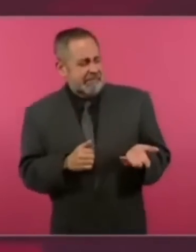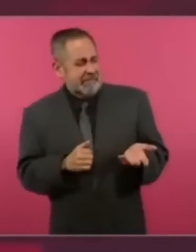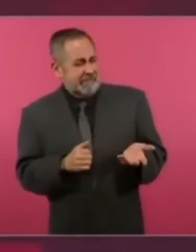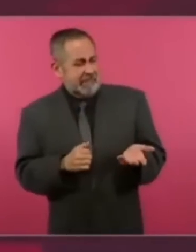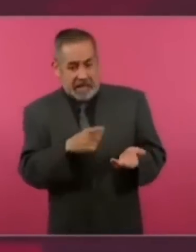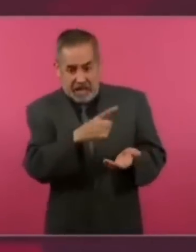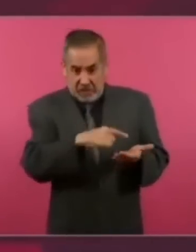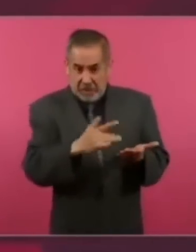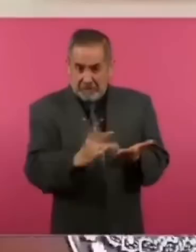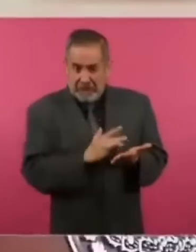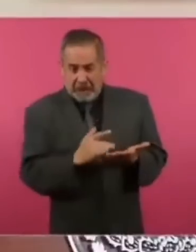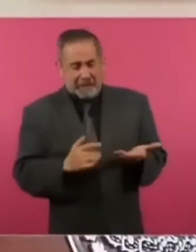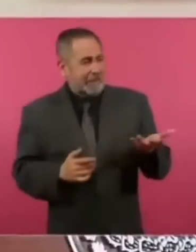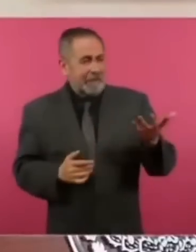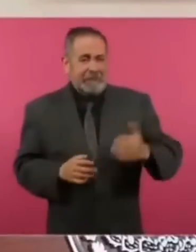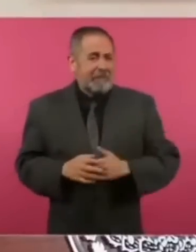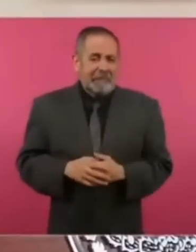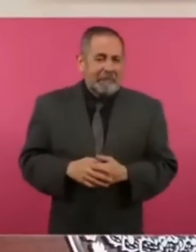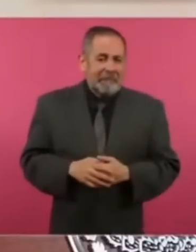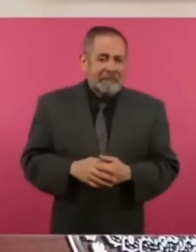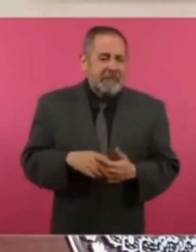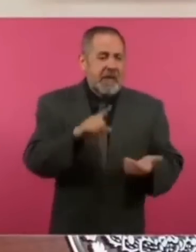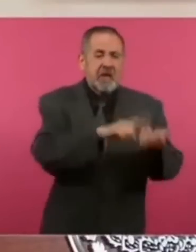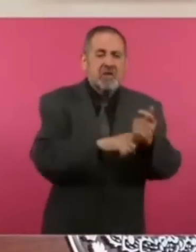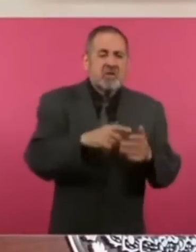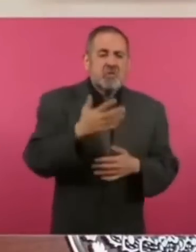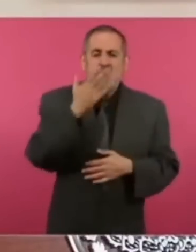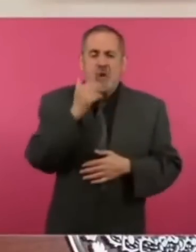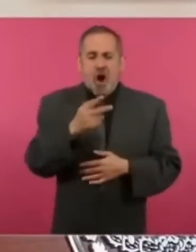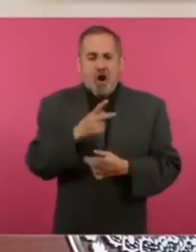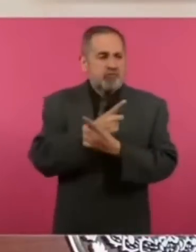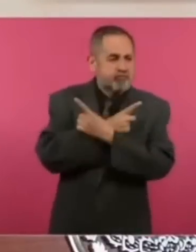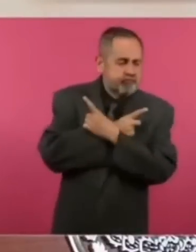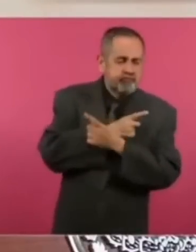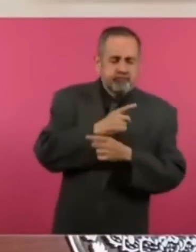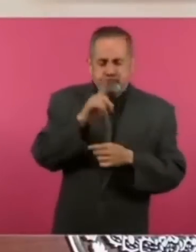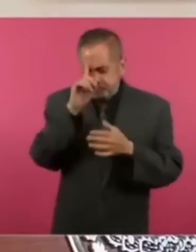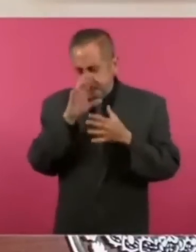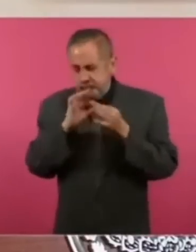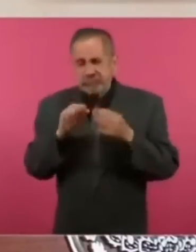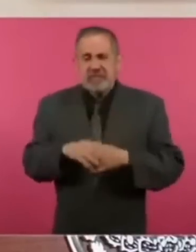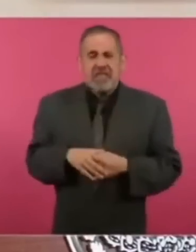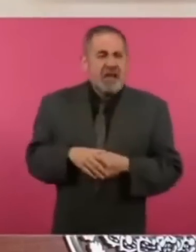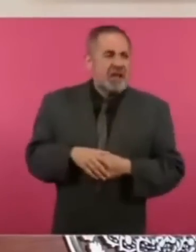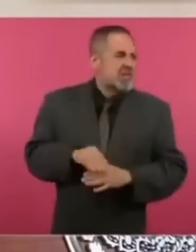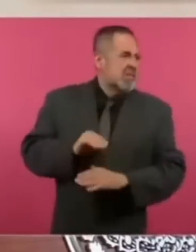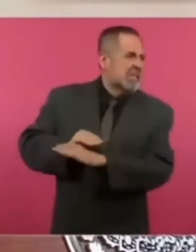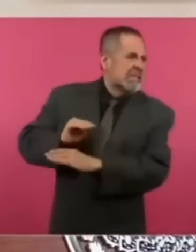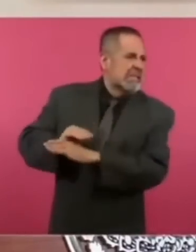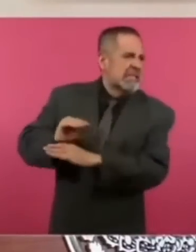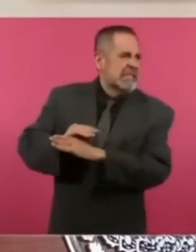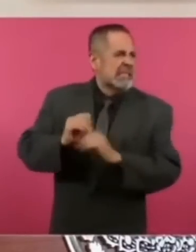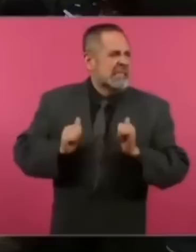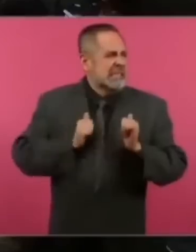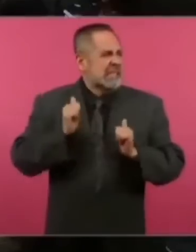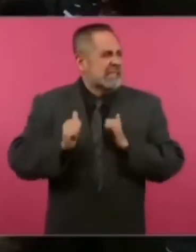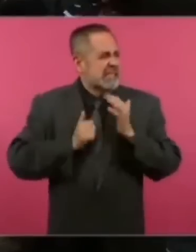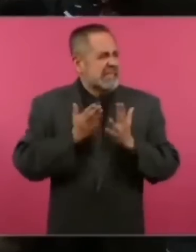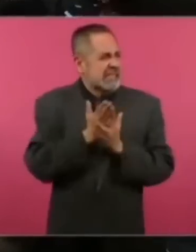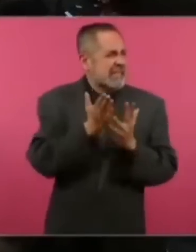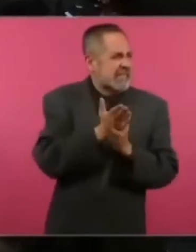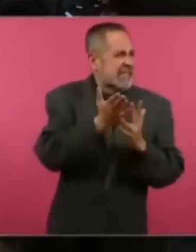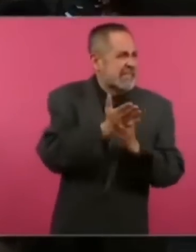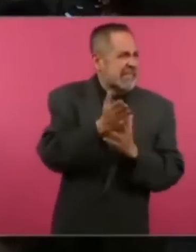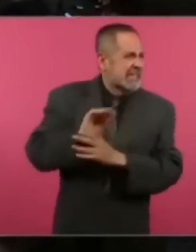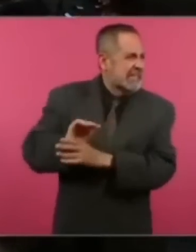cómo escalar sin escrúpulos morales de ninguna índole, sin voltear a ver a los demás.